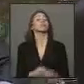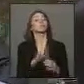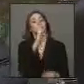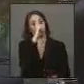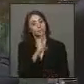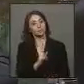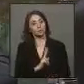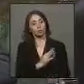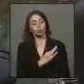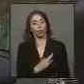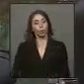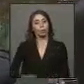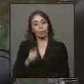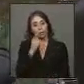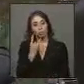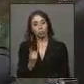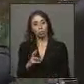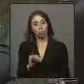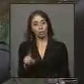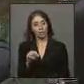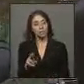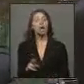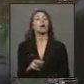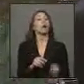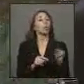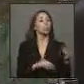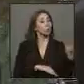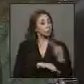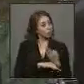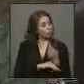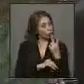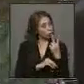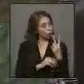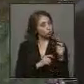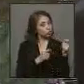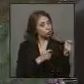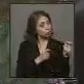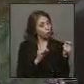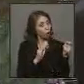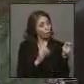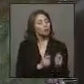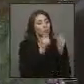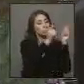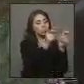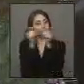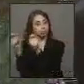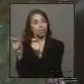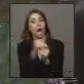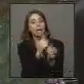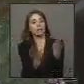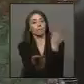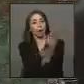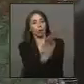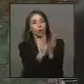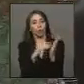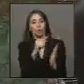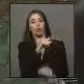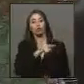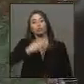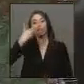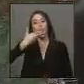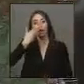señor diputado don Cristian Urizar, se despacharán los dos oficios solicitados por usted. En ambos se agregará el texto